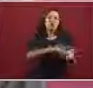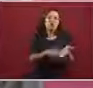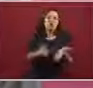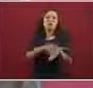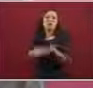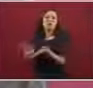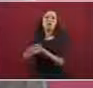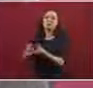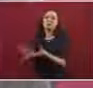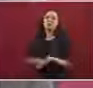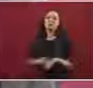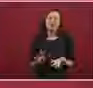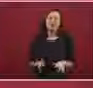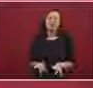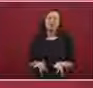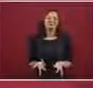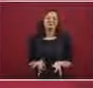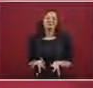Empieza a haber